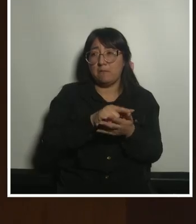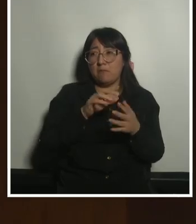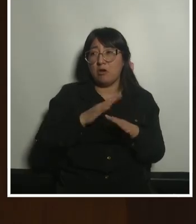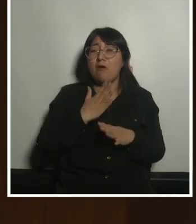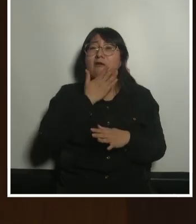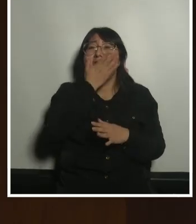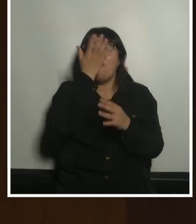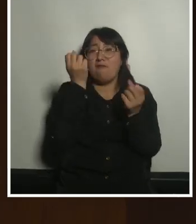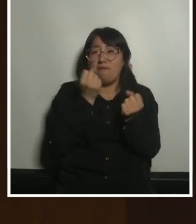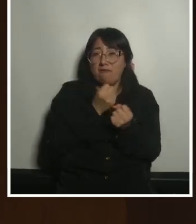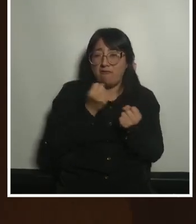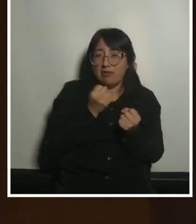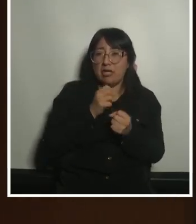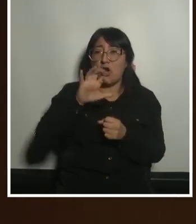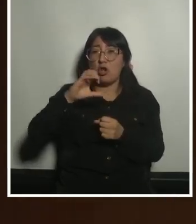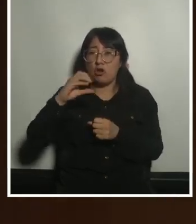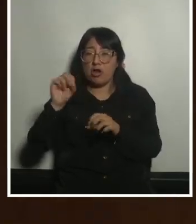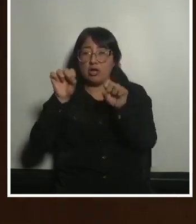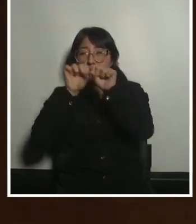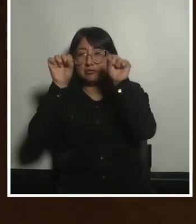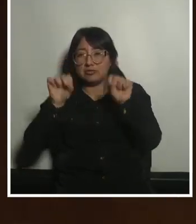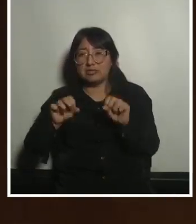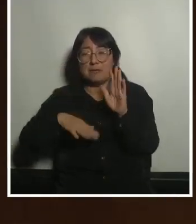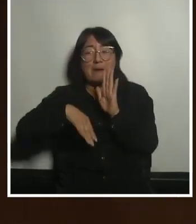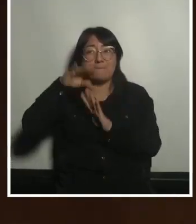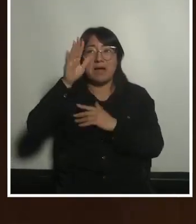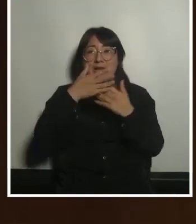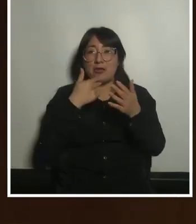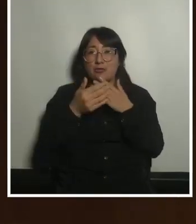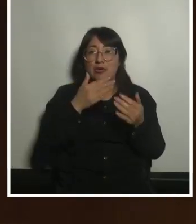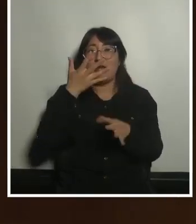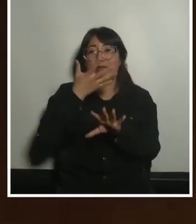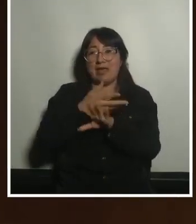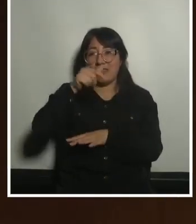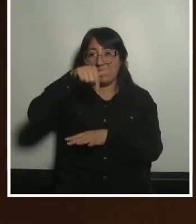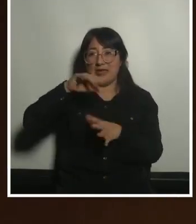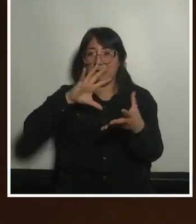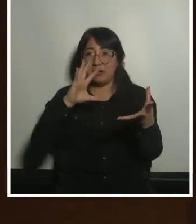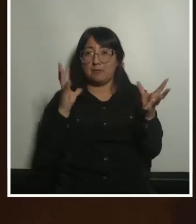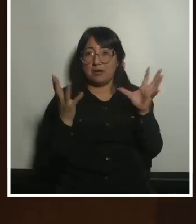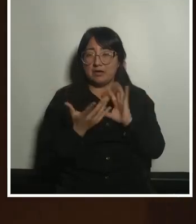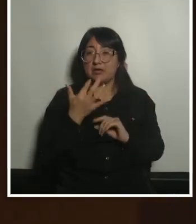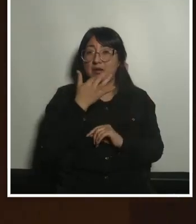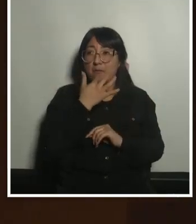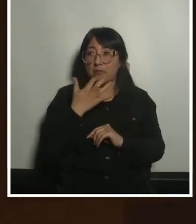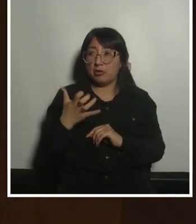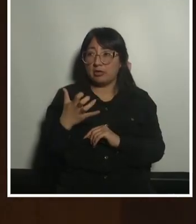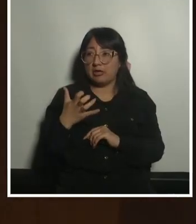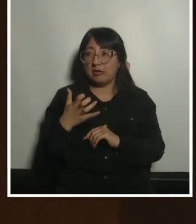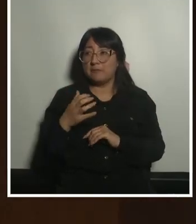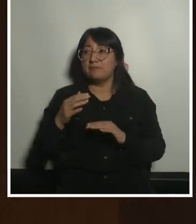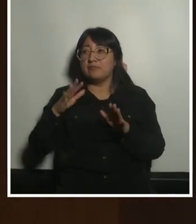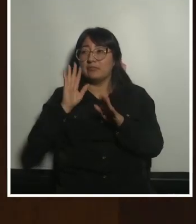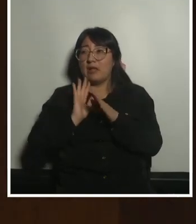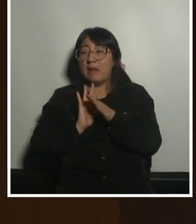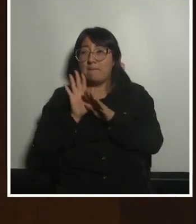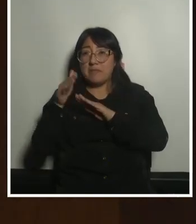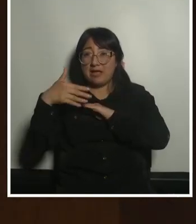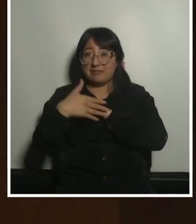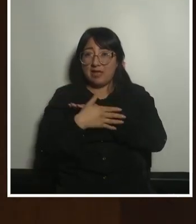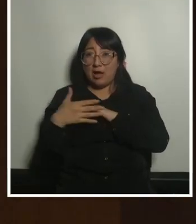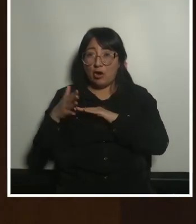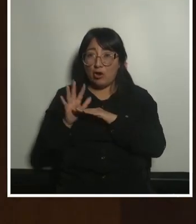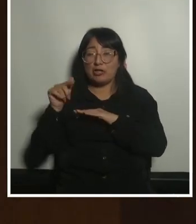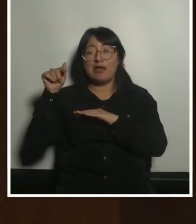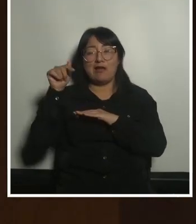los fiordos, ¿cierto?, y los ecosistemas de más alto valor natural que tenemos en el planeta. Y porque Patagonia es una zona de reserva de la